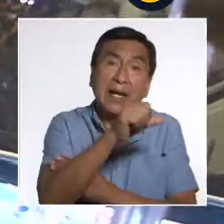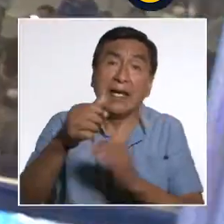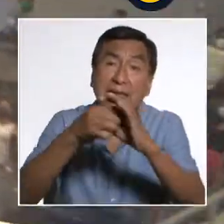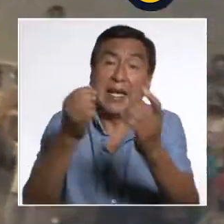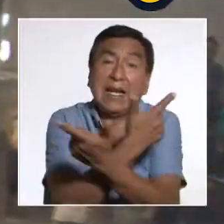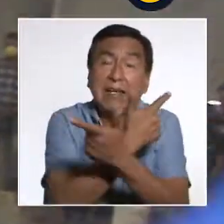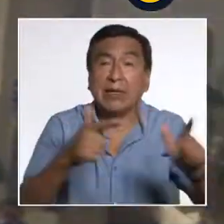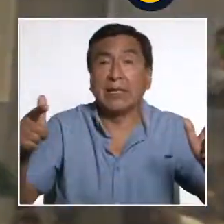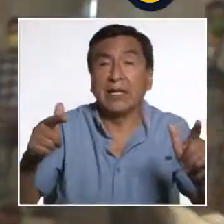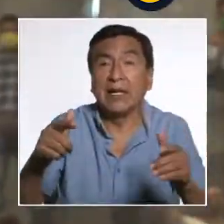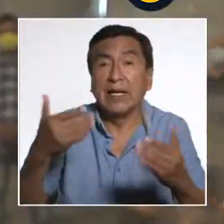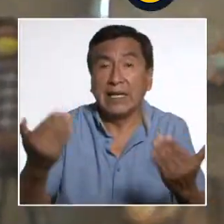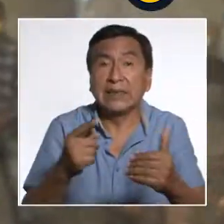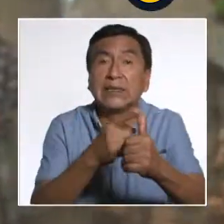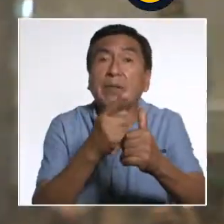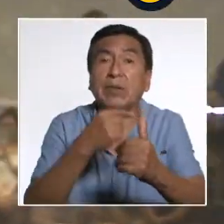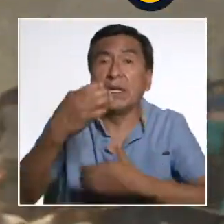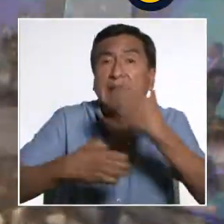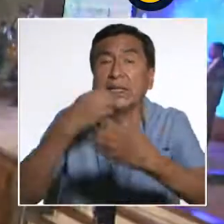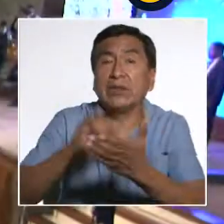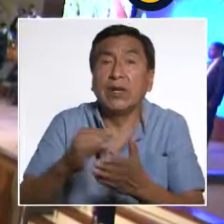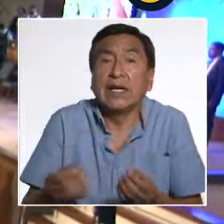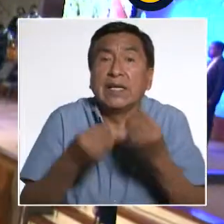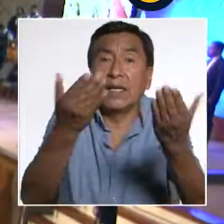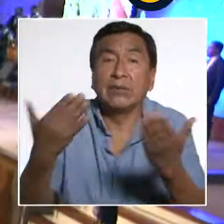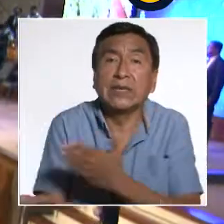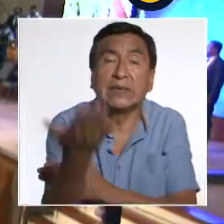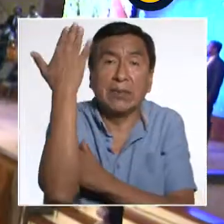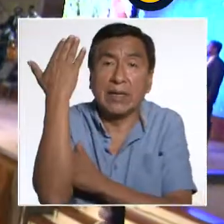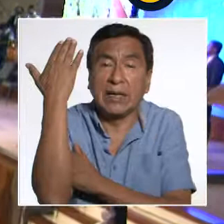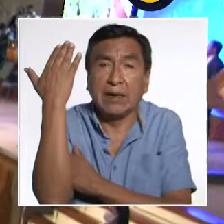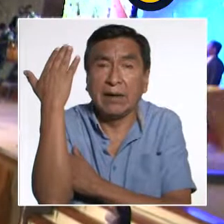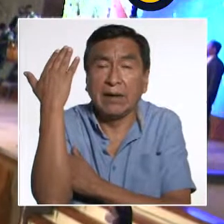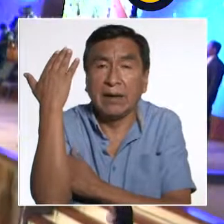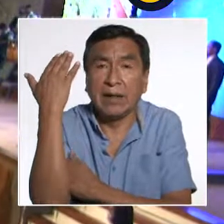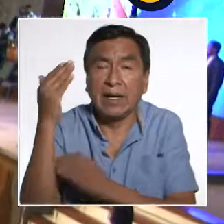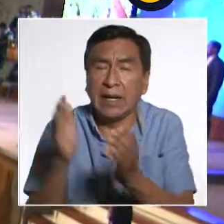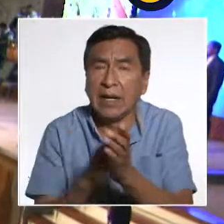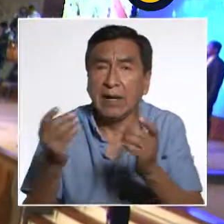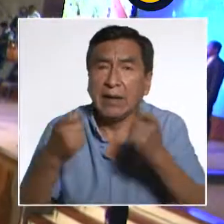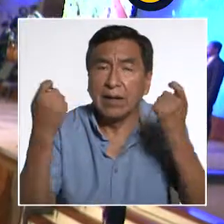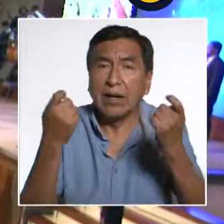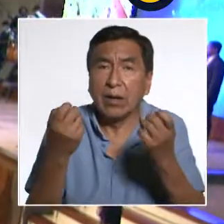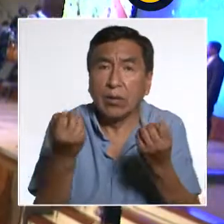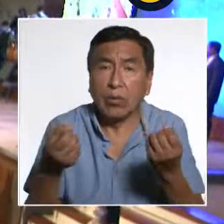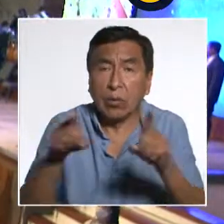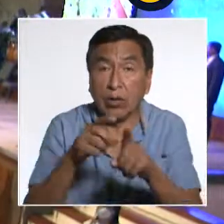y este es el primer grito que daremos en esta mañana. Aleluya. A la cuenta de